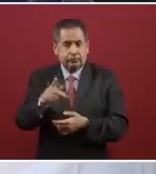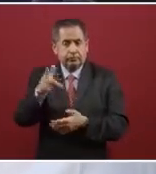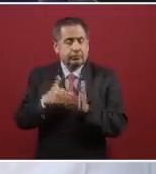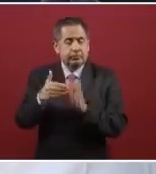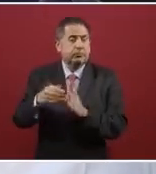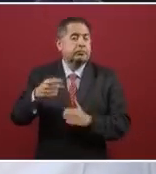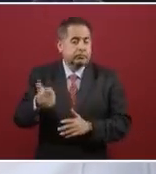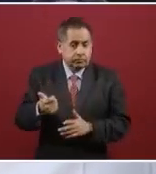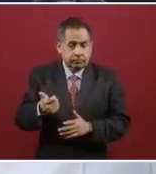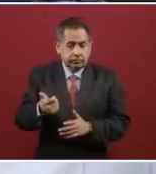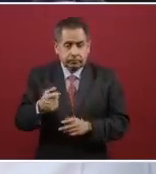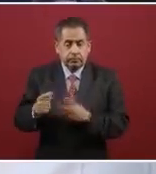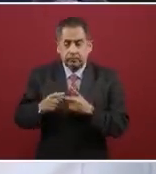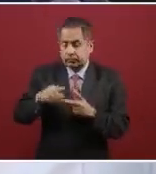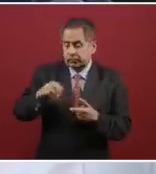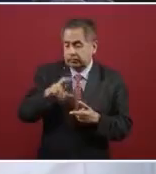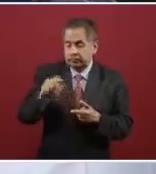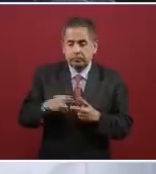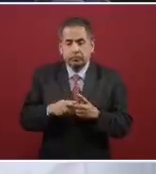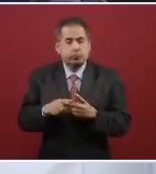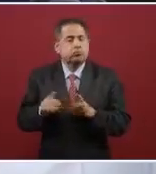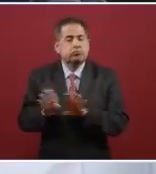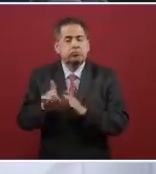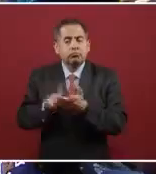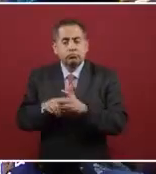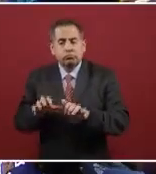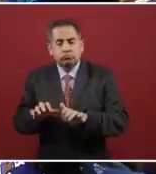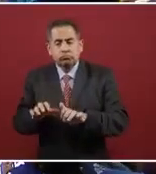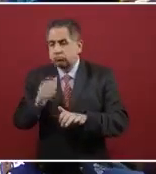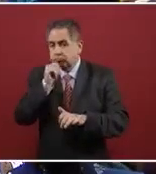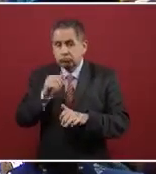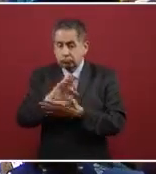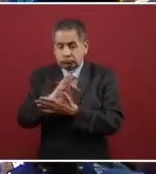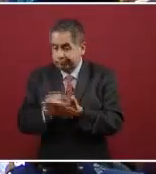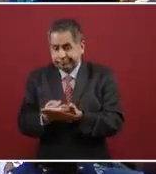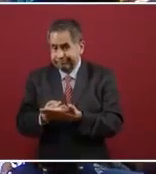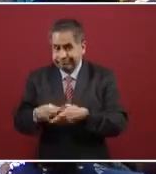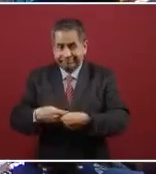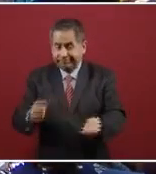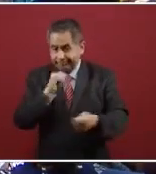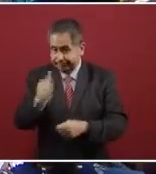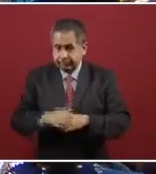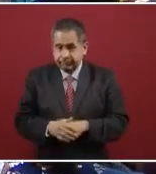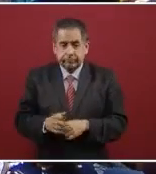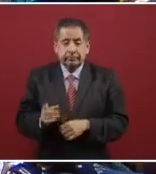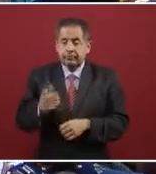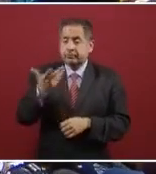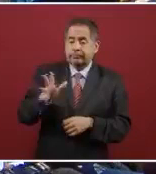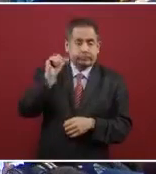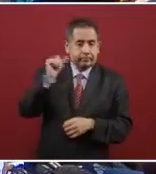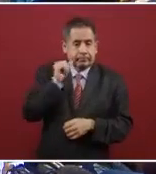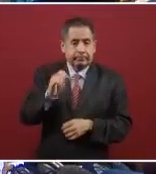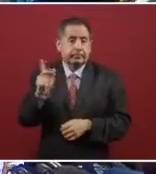millones de pesos. Para el mes de marzo se cerró la bóveda electrónica y no se ha podido facturar. El 10 de abril Pemex solicitó a